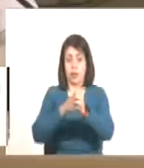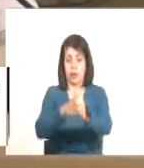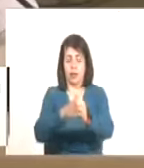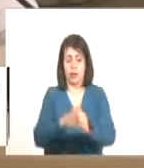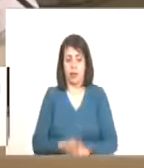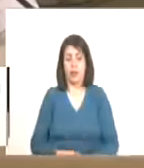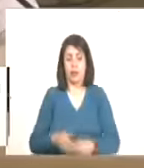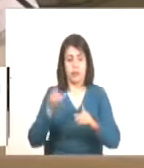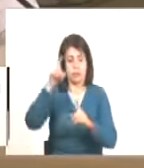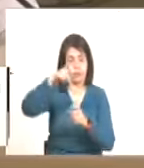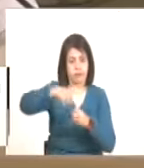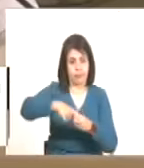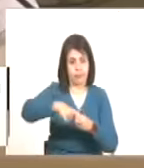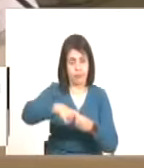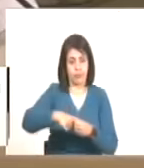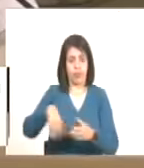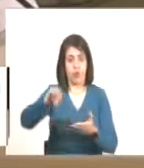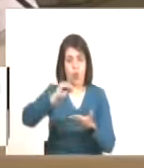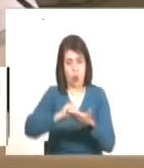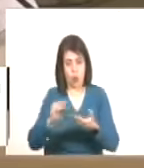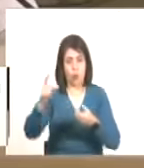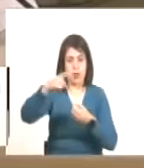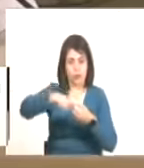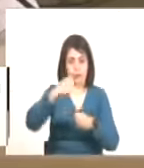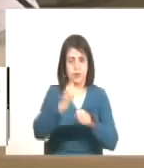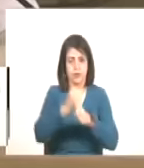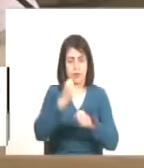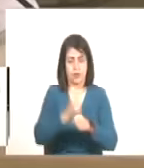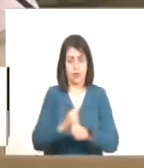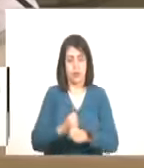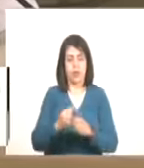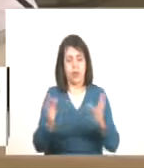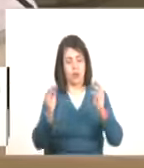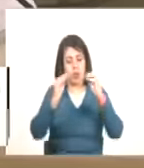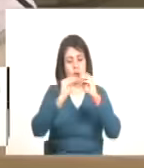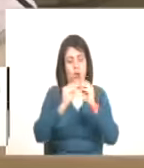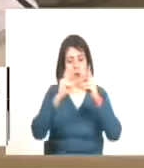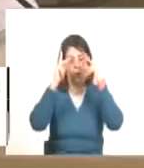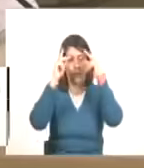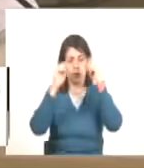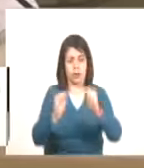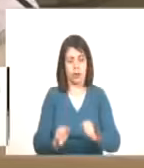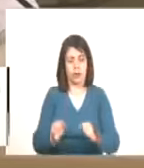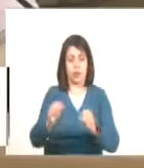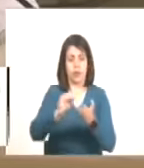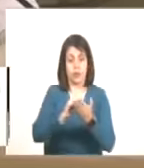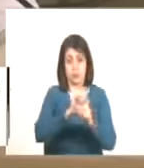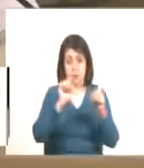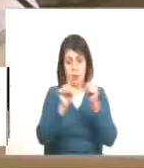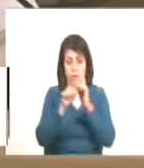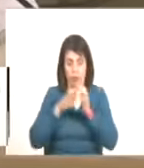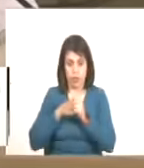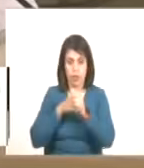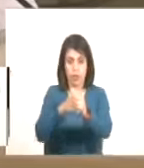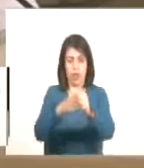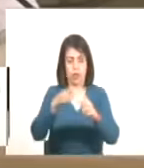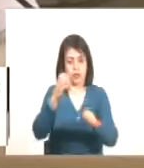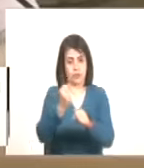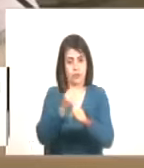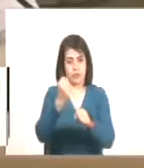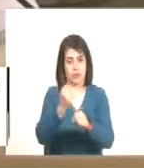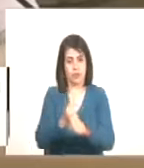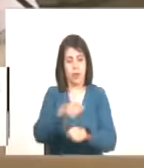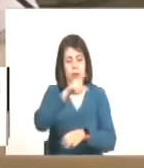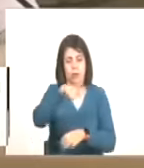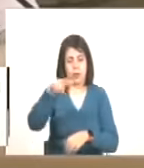orientación, inserción y reinserción laboral, readaptación profesional y reorientación ocupacional